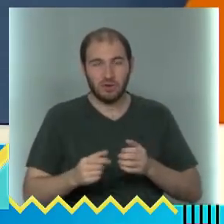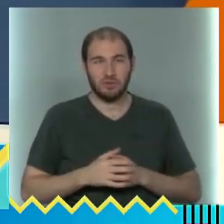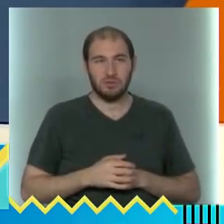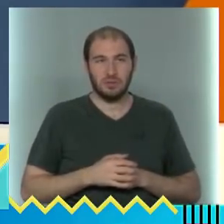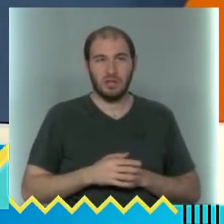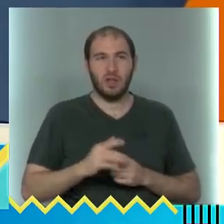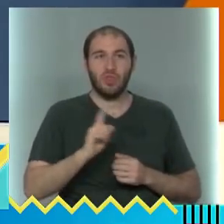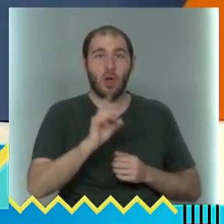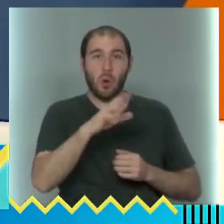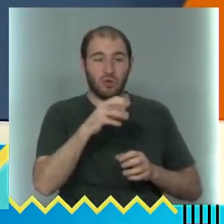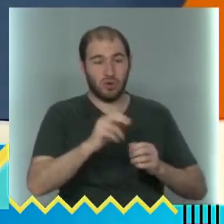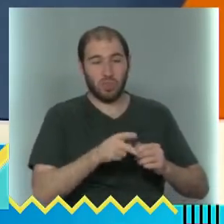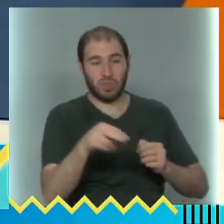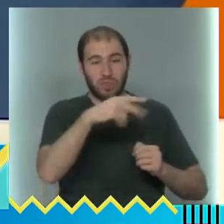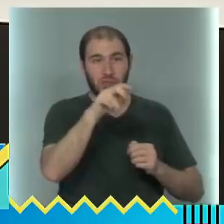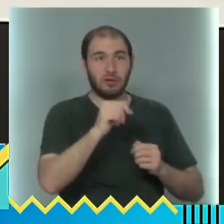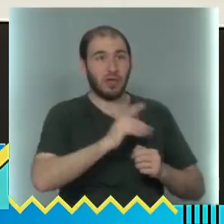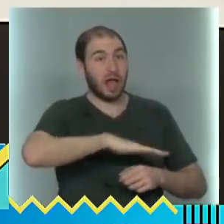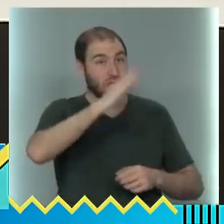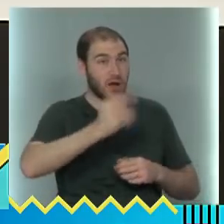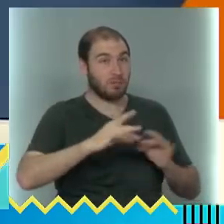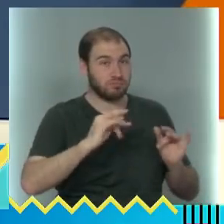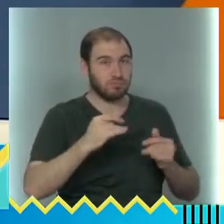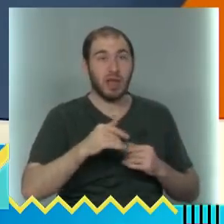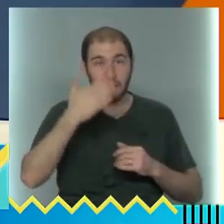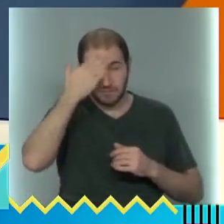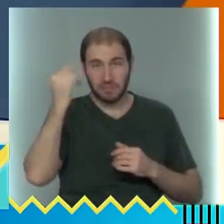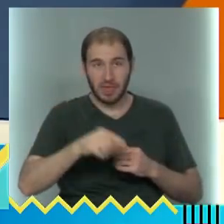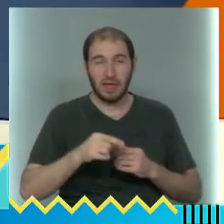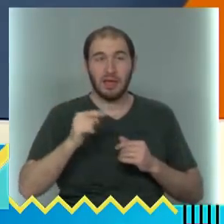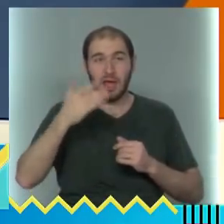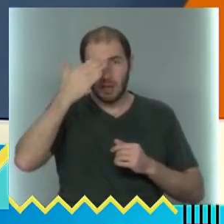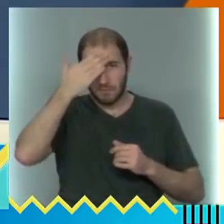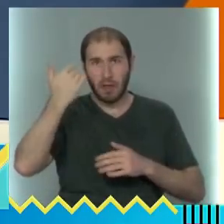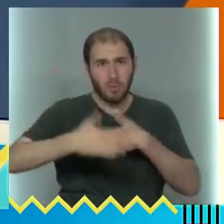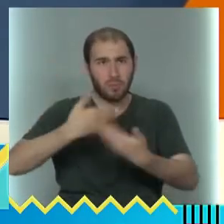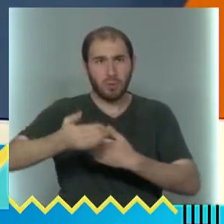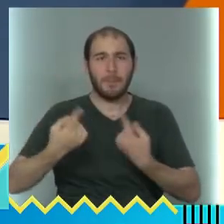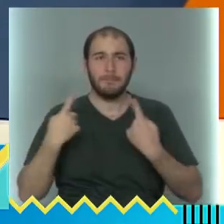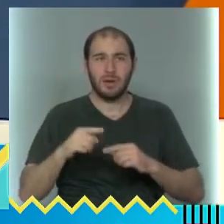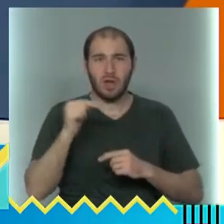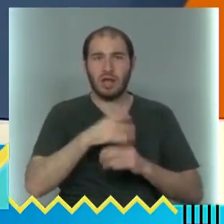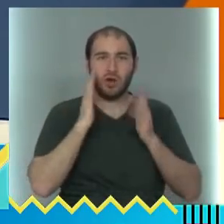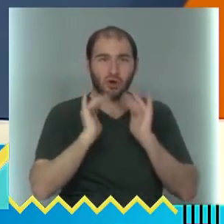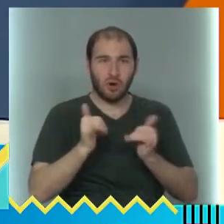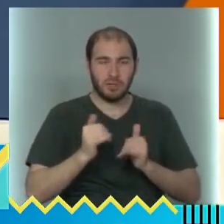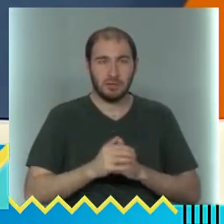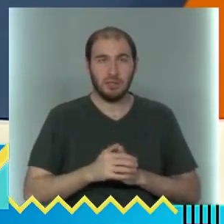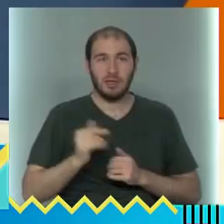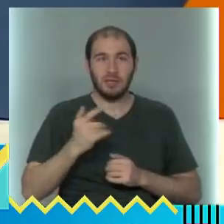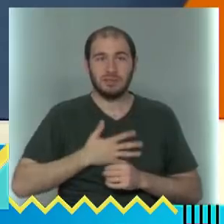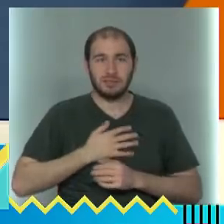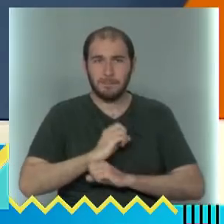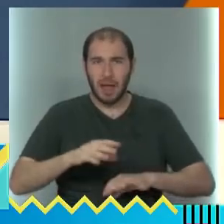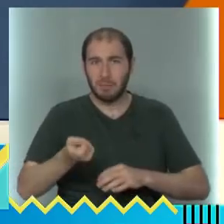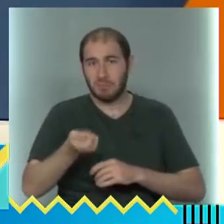no era solamente trekking. Un desafío subir el Aconcagua. Con esta enfermedad, y tenía una enfermedad bastante avanzada, pero él era joven. Y cuando se empezaba a sentir mal,